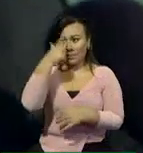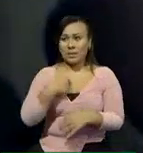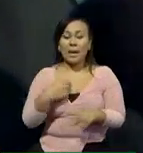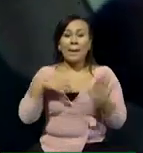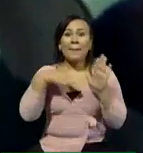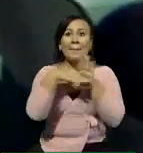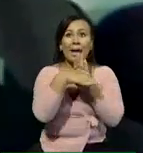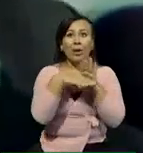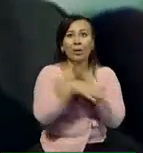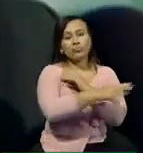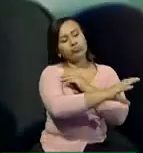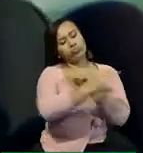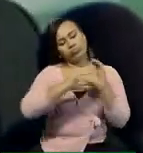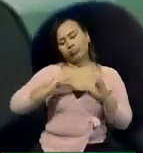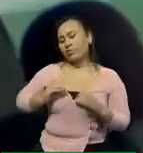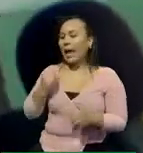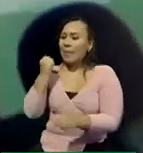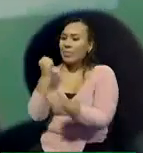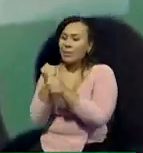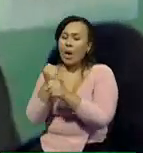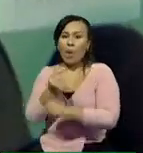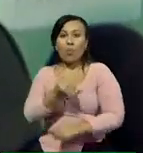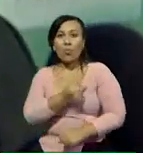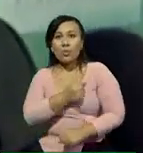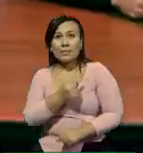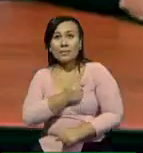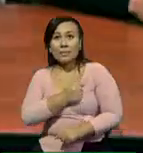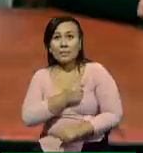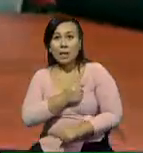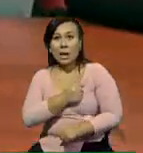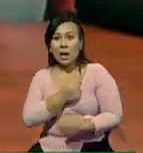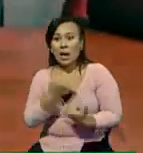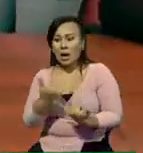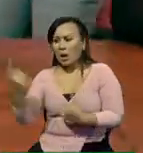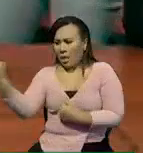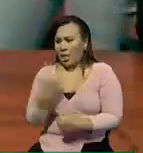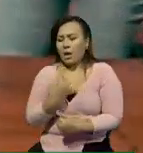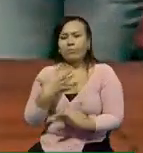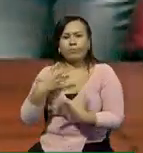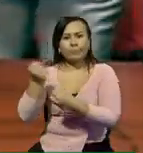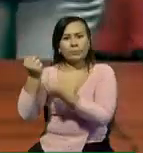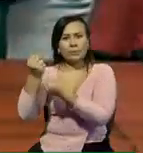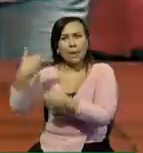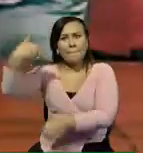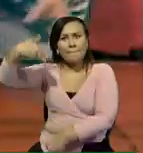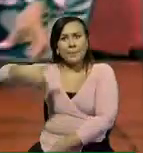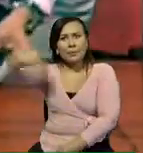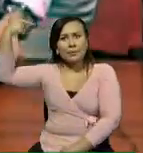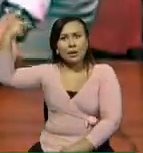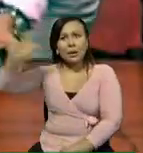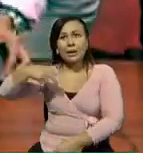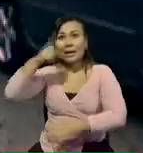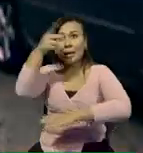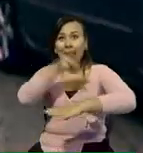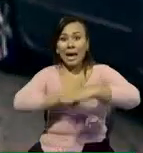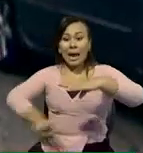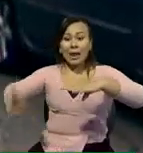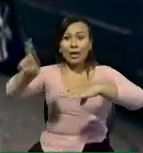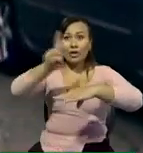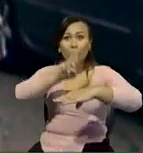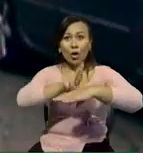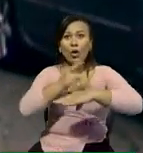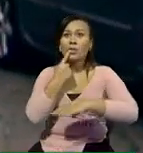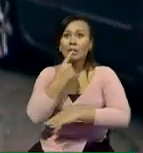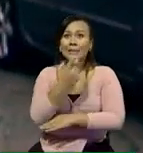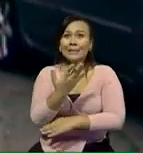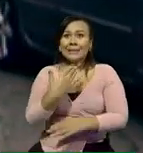sin embargo nosotros tenemos la información de carácter reservado desde ese punto de vista, ¿no? Mientras que la institución de educación superior, el rector, considera este hecho